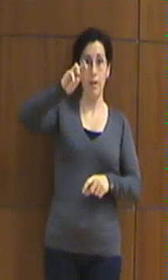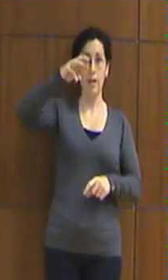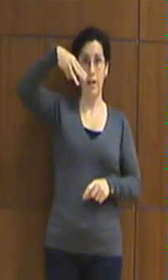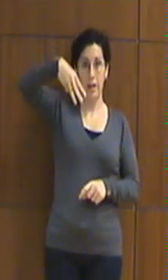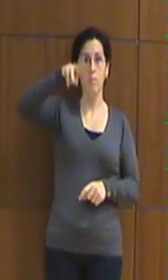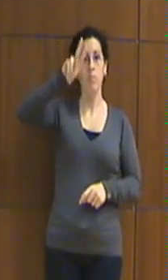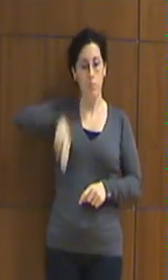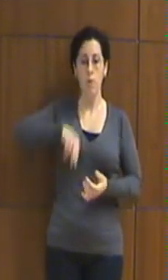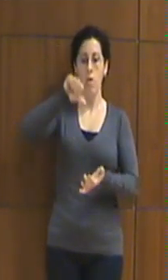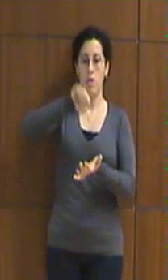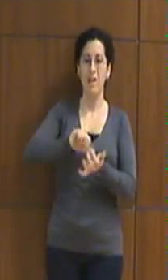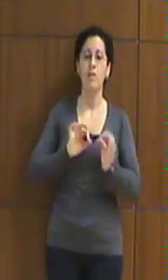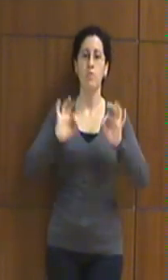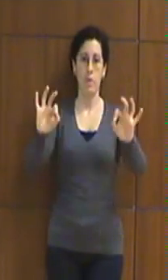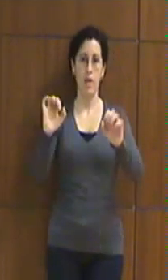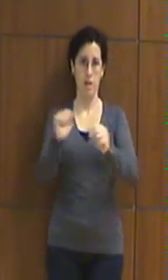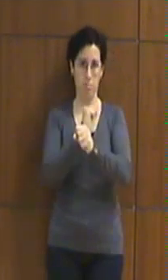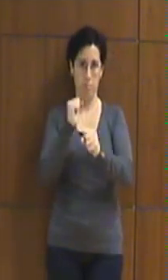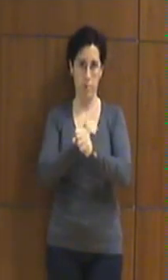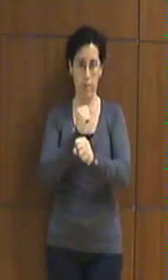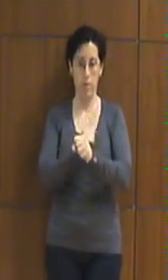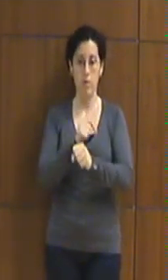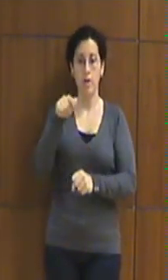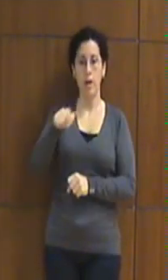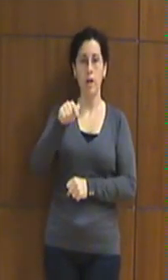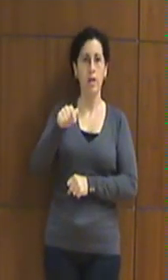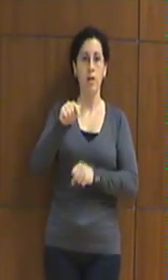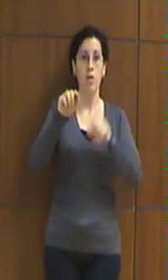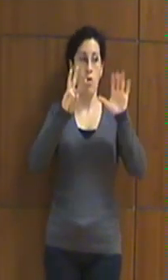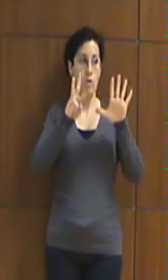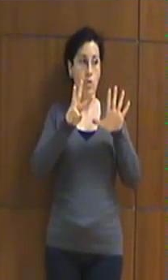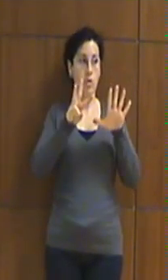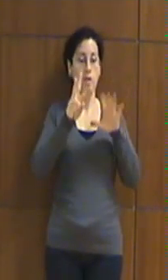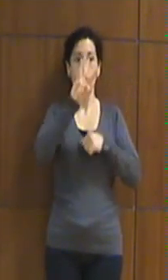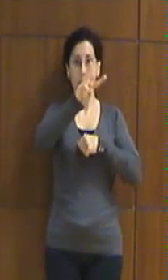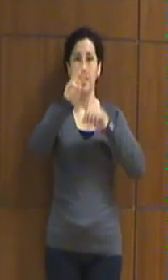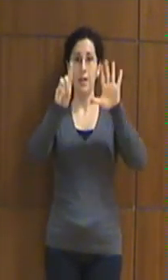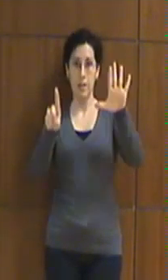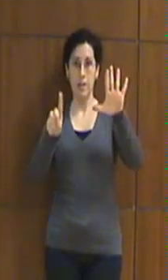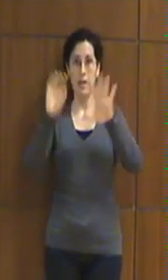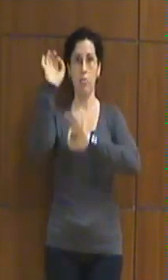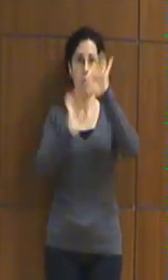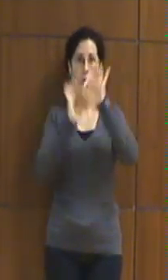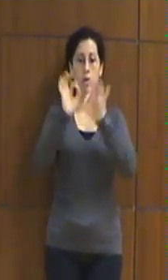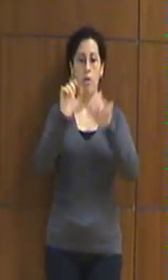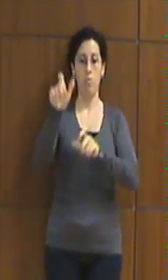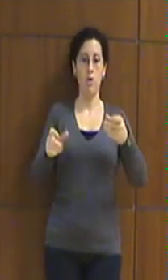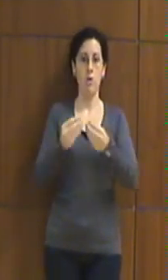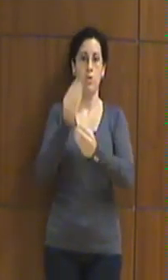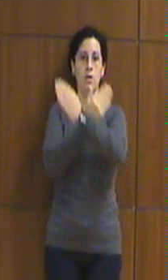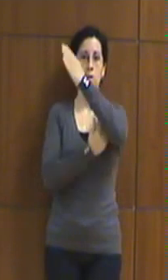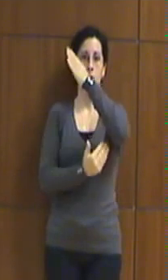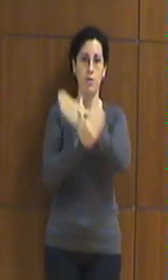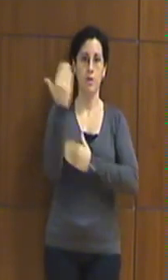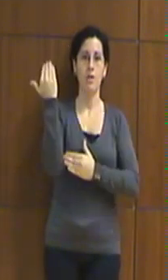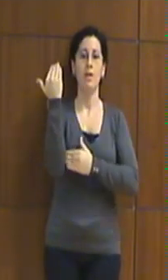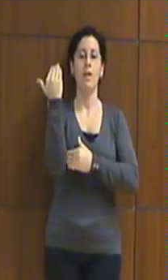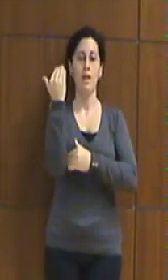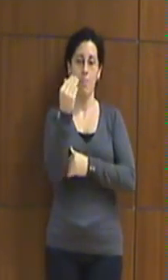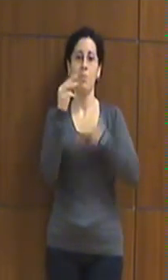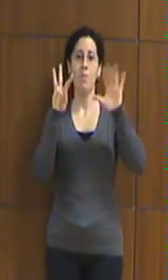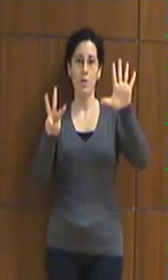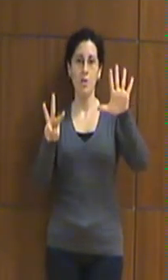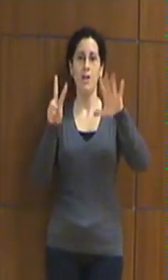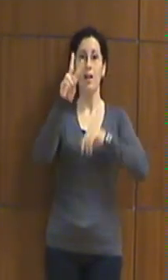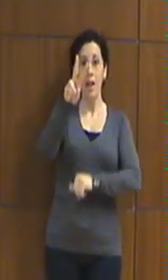empleo en el cual hay un 86% de personas con discapacidad, del cual un 82% son